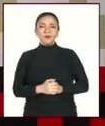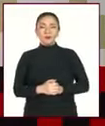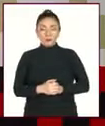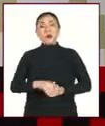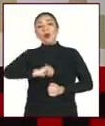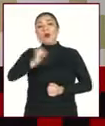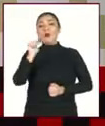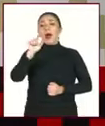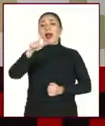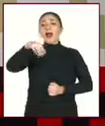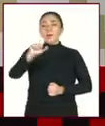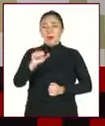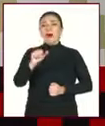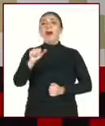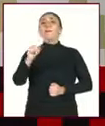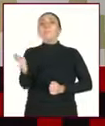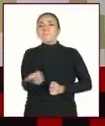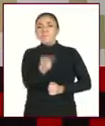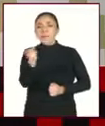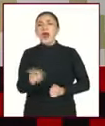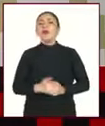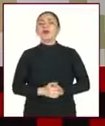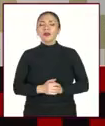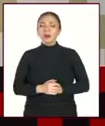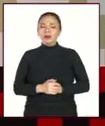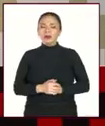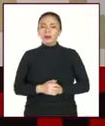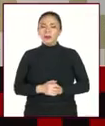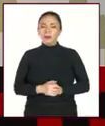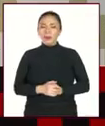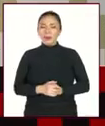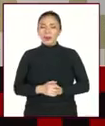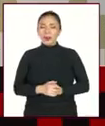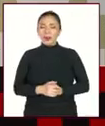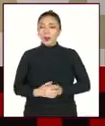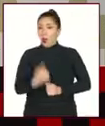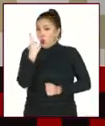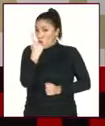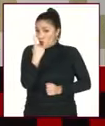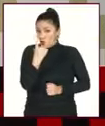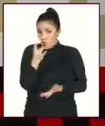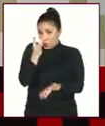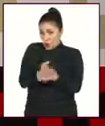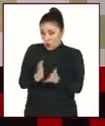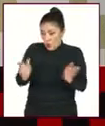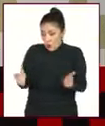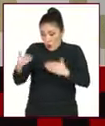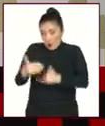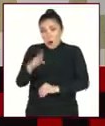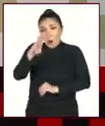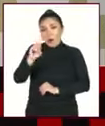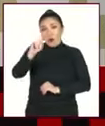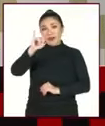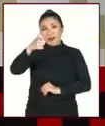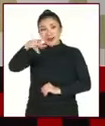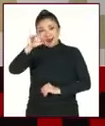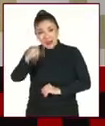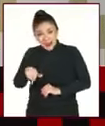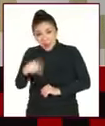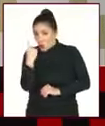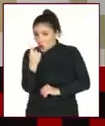Almadelia Martínez Guerrero pregunta, ¿un solo botiquín o tener un botiquín en cada